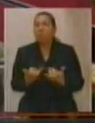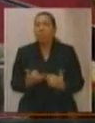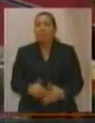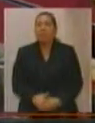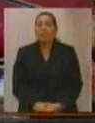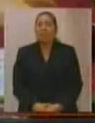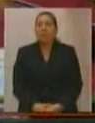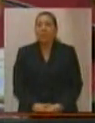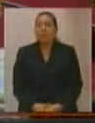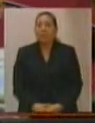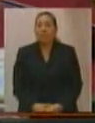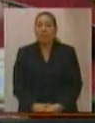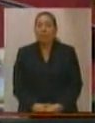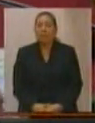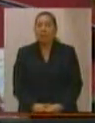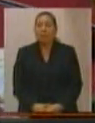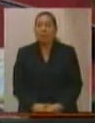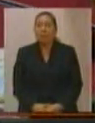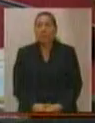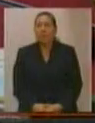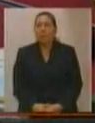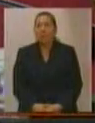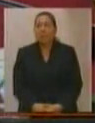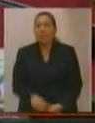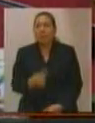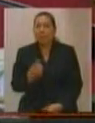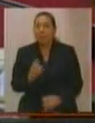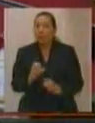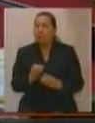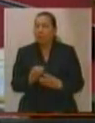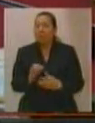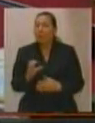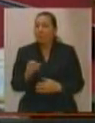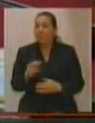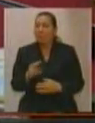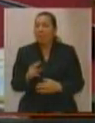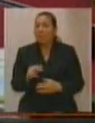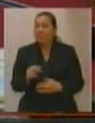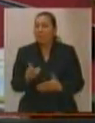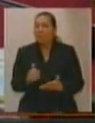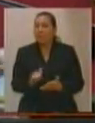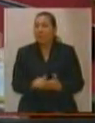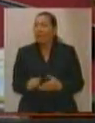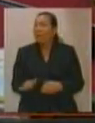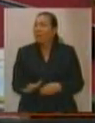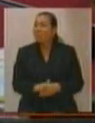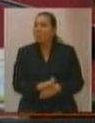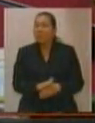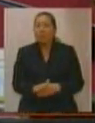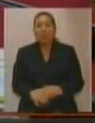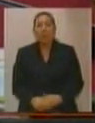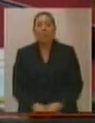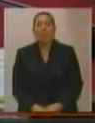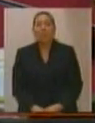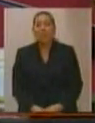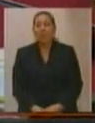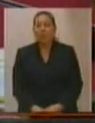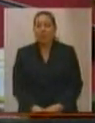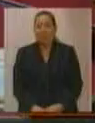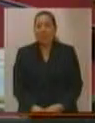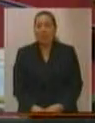esta naturaleza? Entendía yo, y lo ha dicho la congresista Chávez, que en absoluto